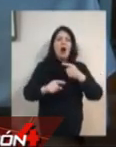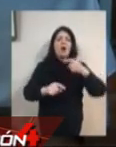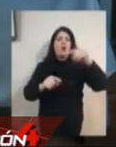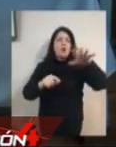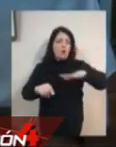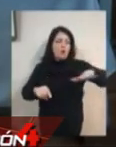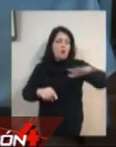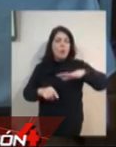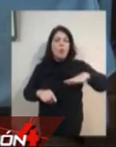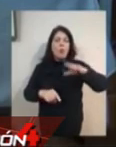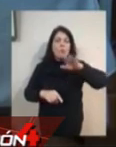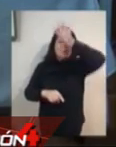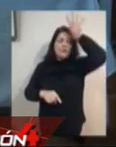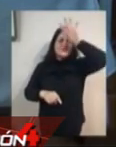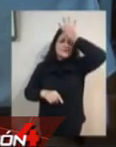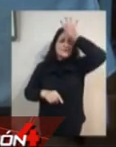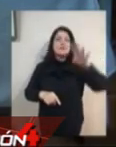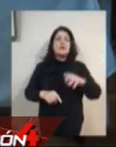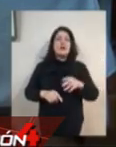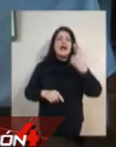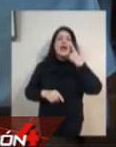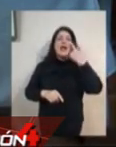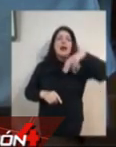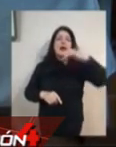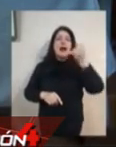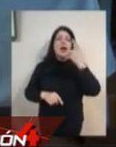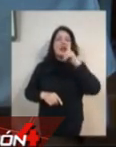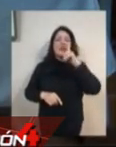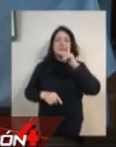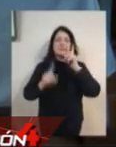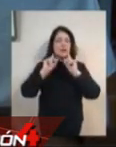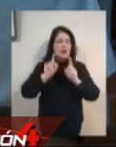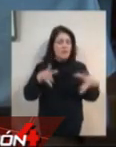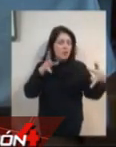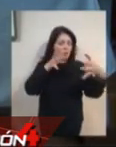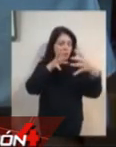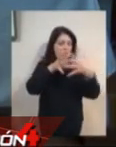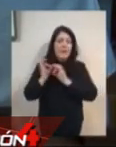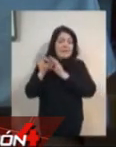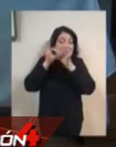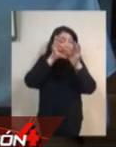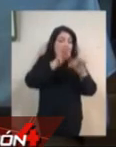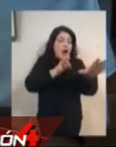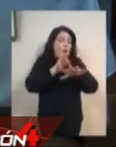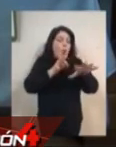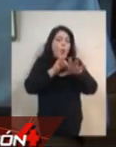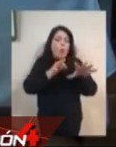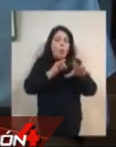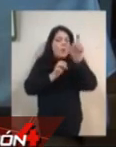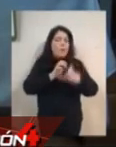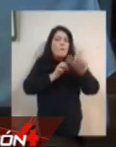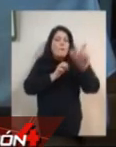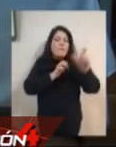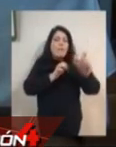mapuche para poder, sobre todo del INAI, para poder llegar a los pobladores de las distintas